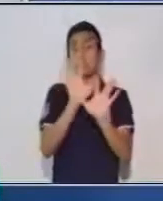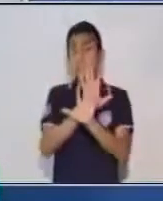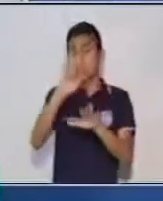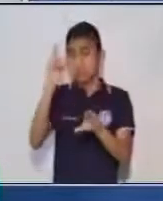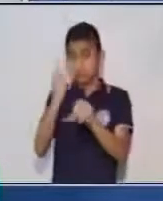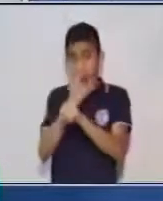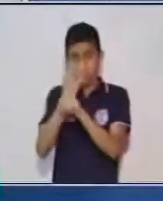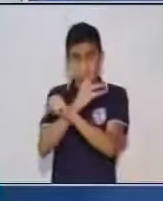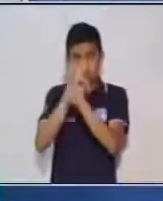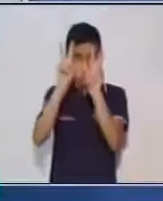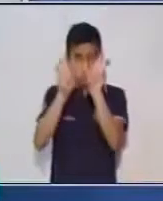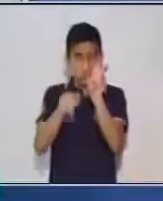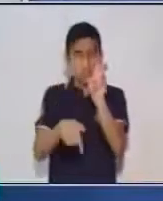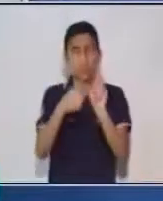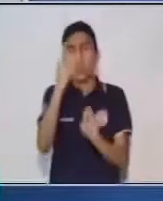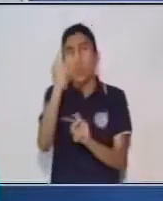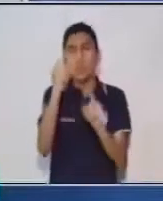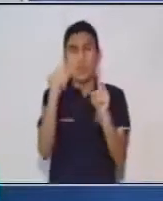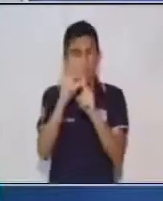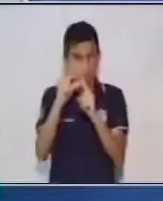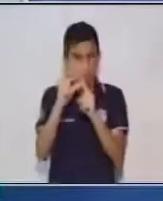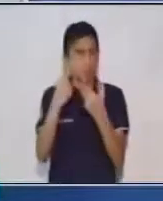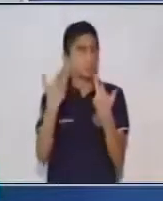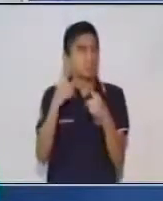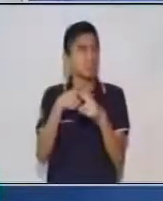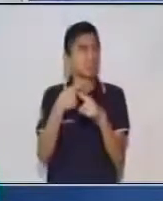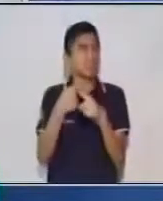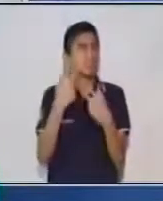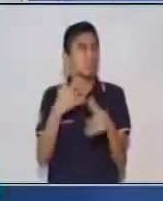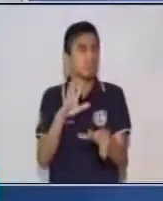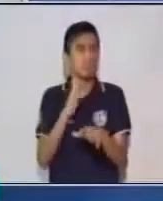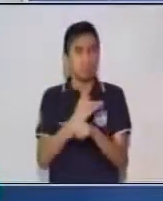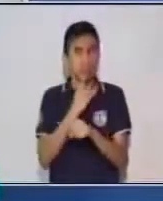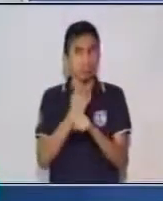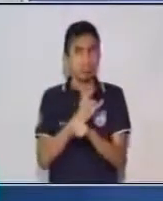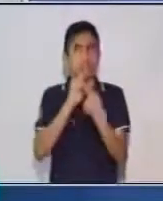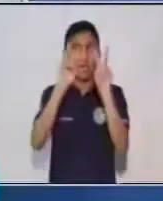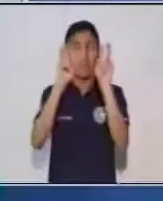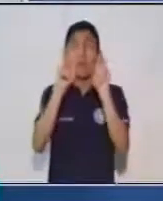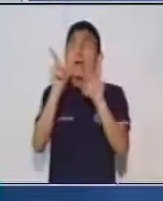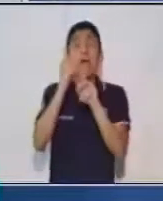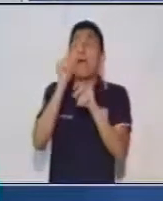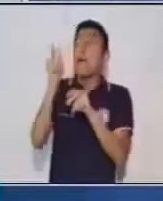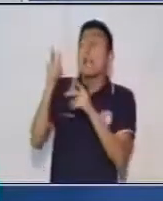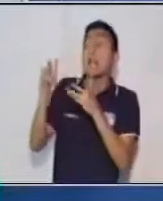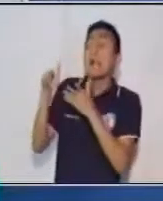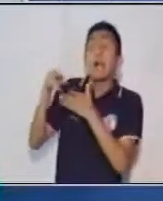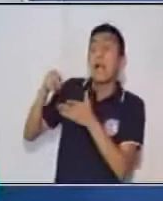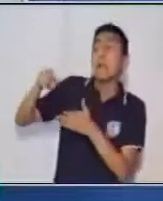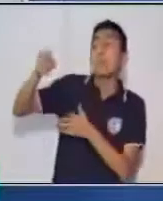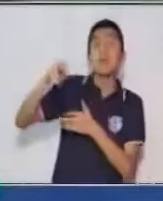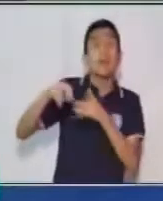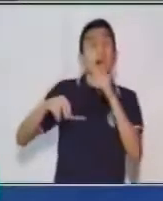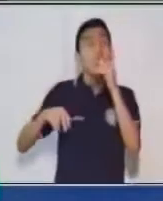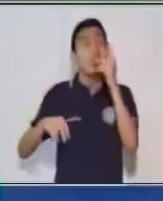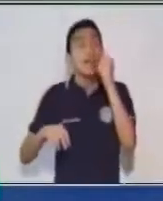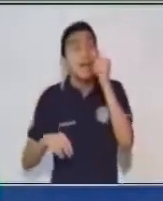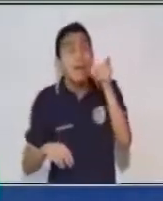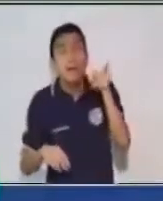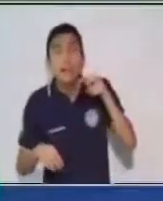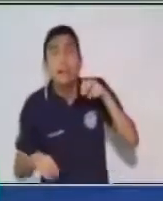utilizado una palabra cuando lo estamos conjugando. Él camina, él caminó, él caminaba,